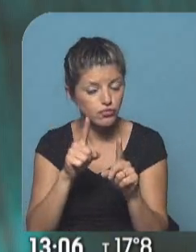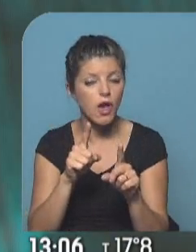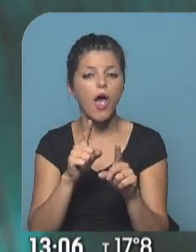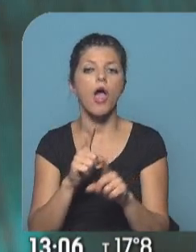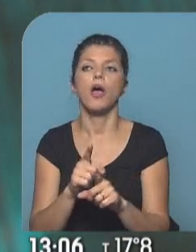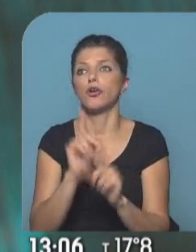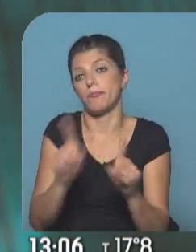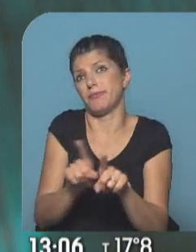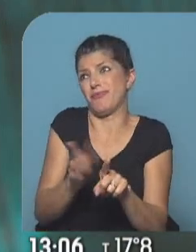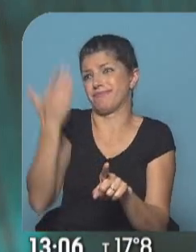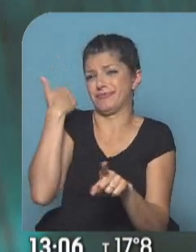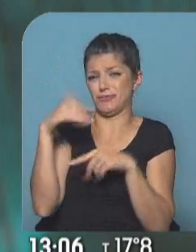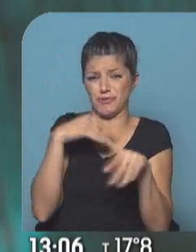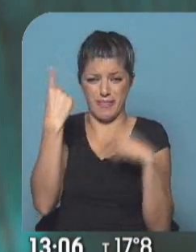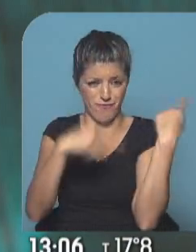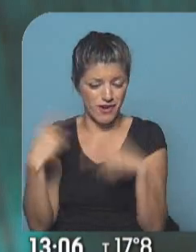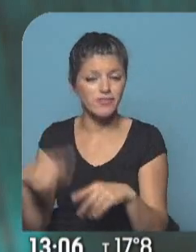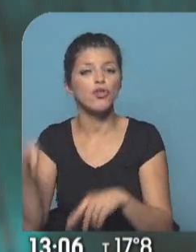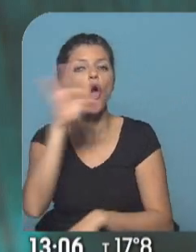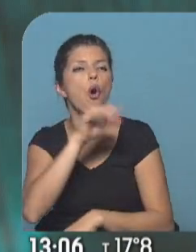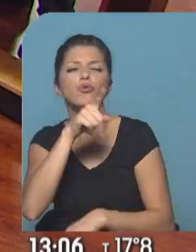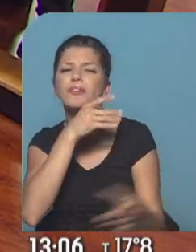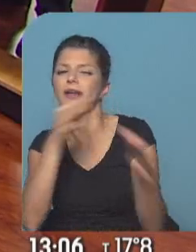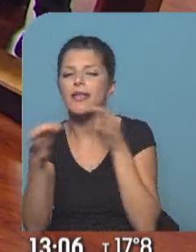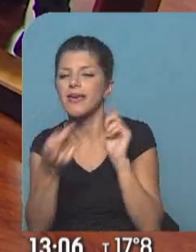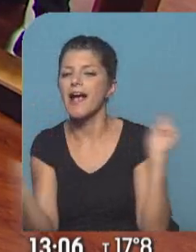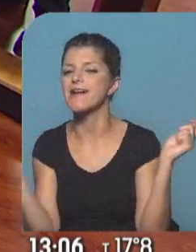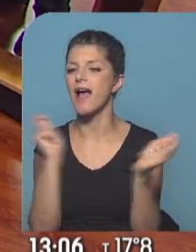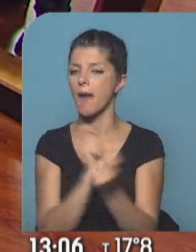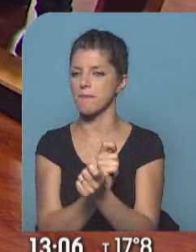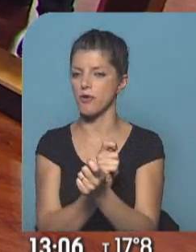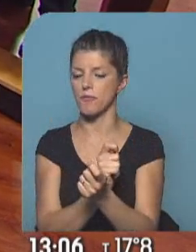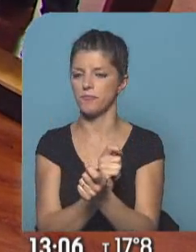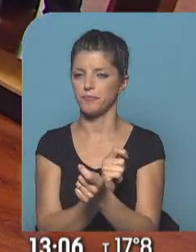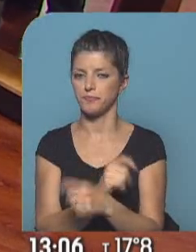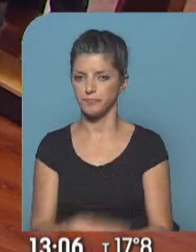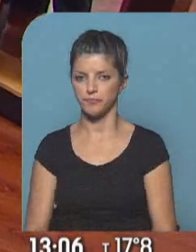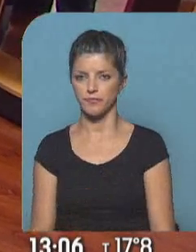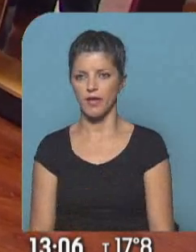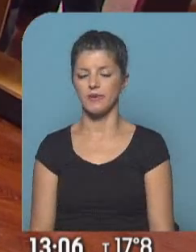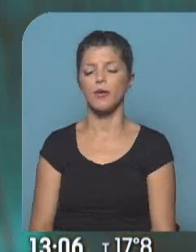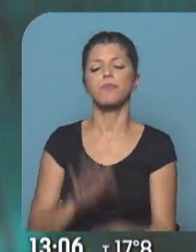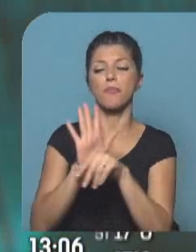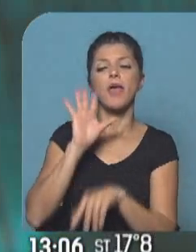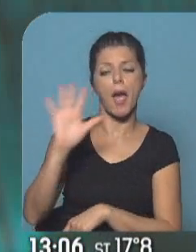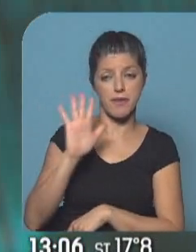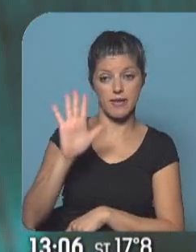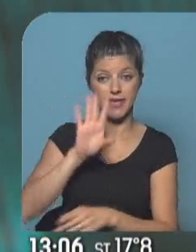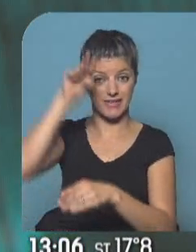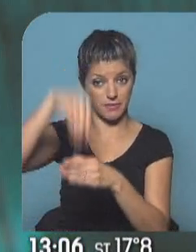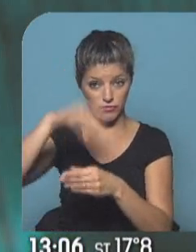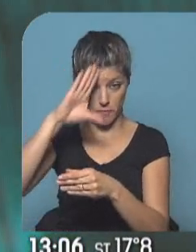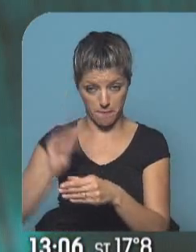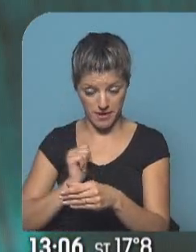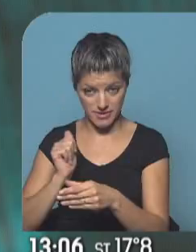tenido en otros casos, o un cambio de estrategia diplomática de amenazar militarmente después de la declaración de Lima,